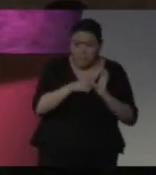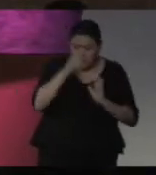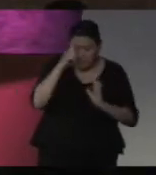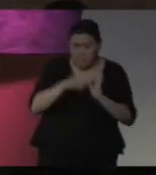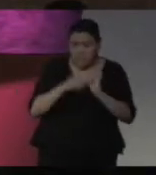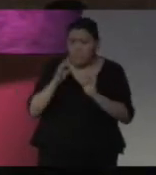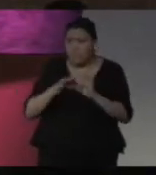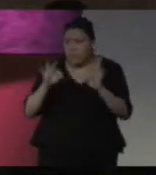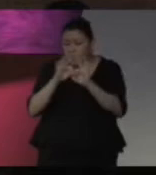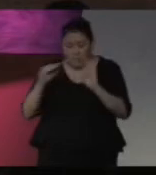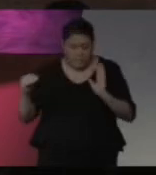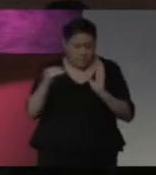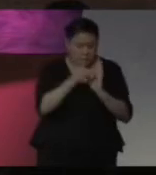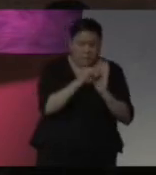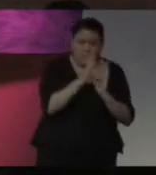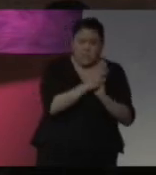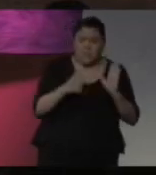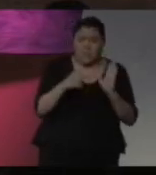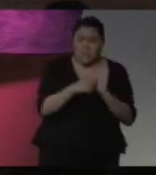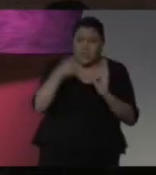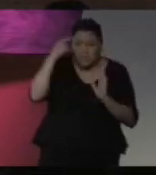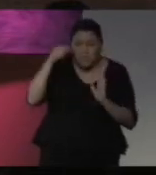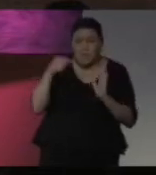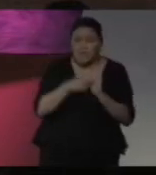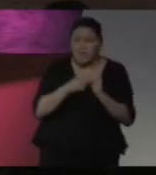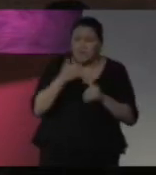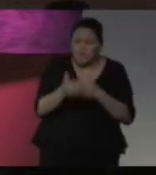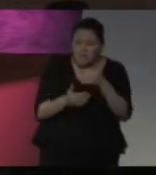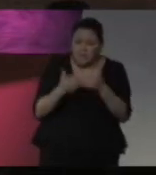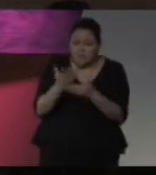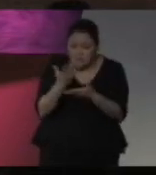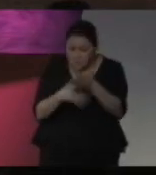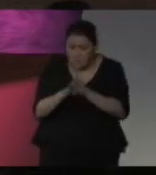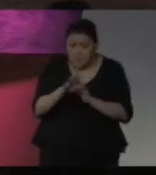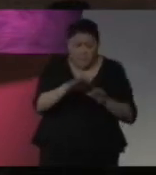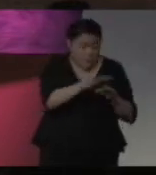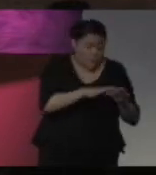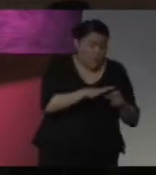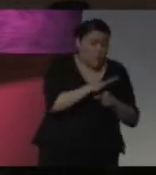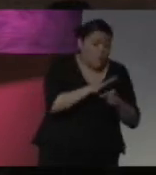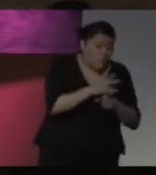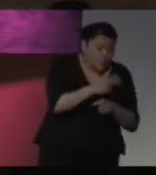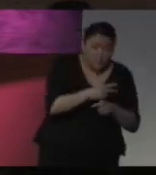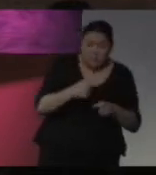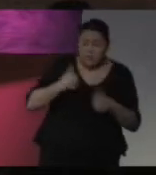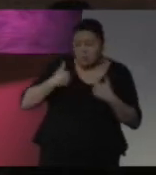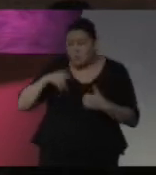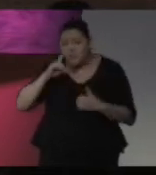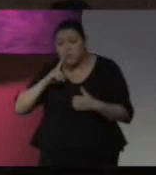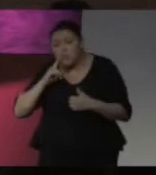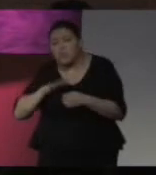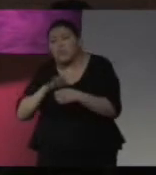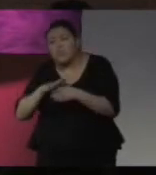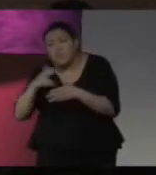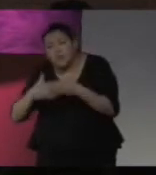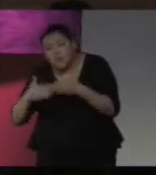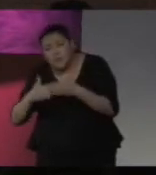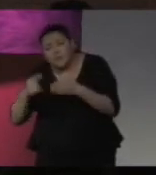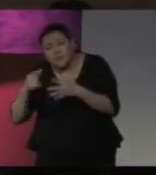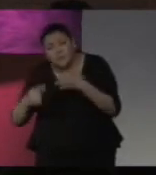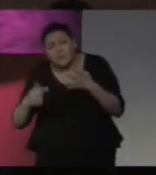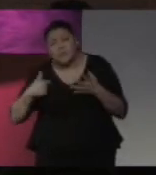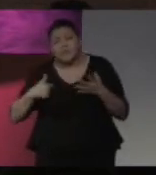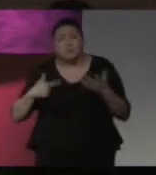estén presentes para determinar qué es lo que necesitamos como comunidades o como mujeres o como que estamos en